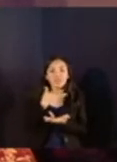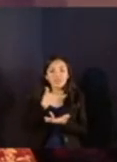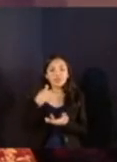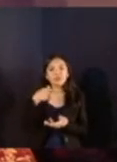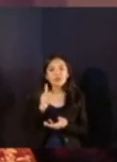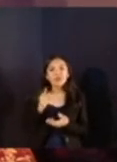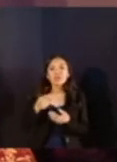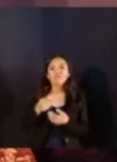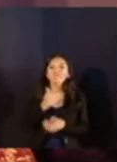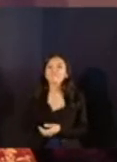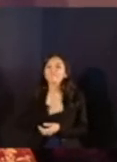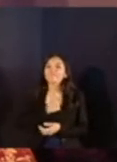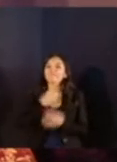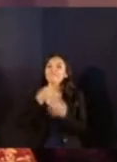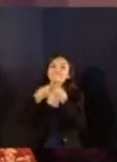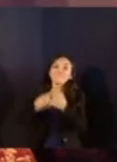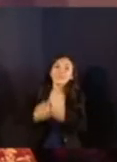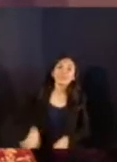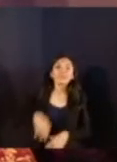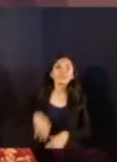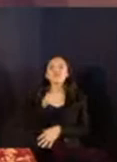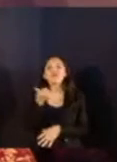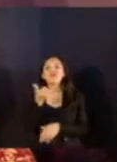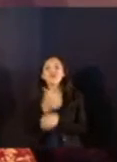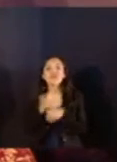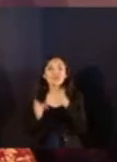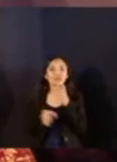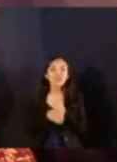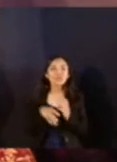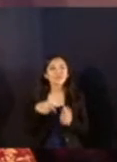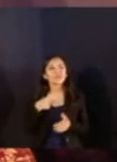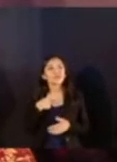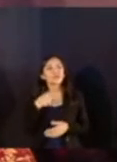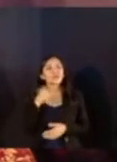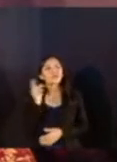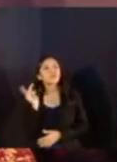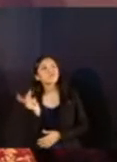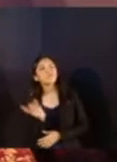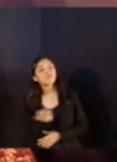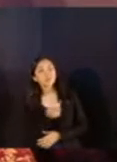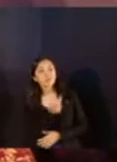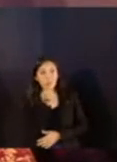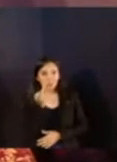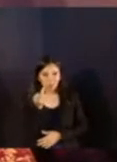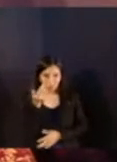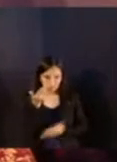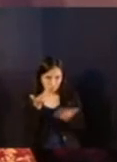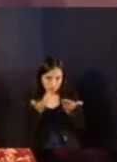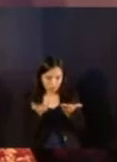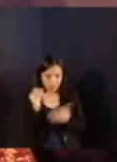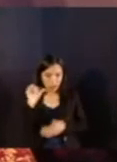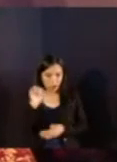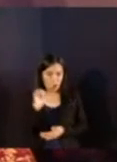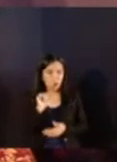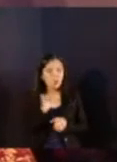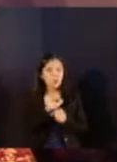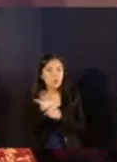aspectos. Finalmente, la pregunta que le haría hoy, en